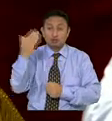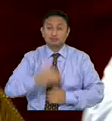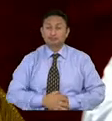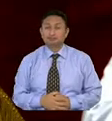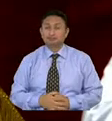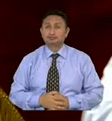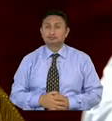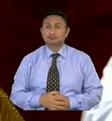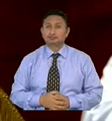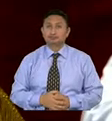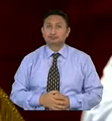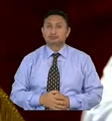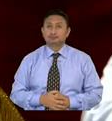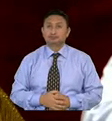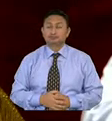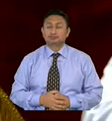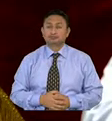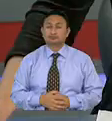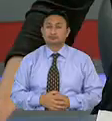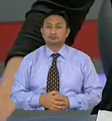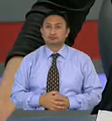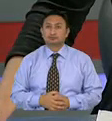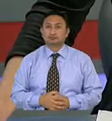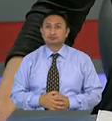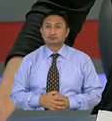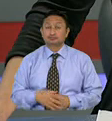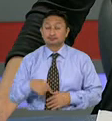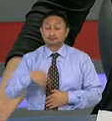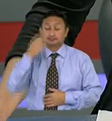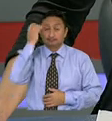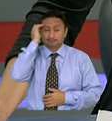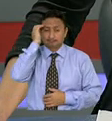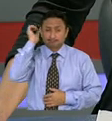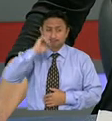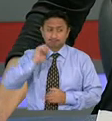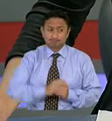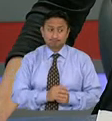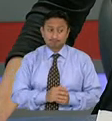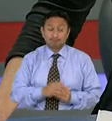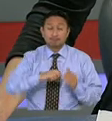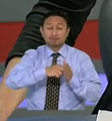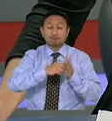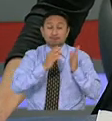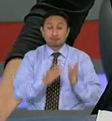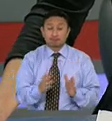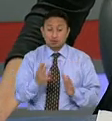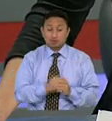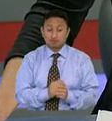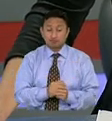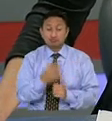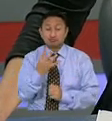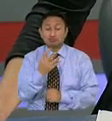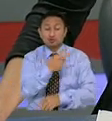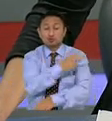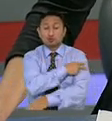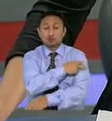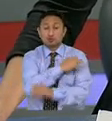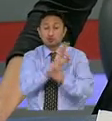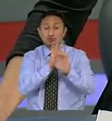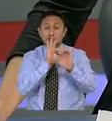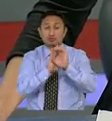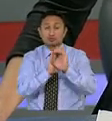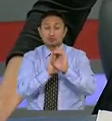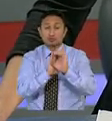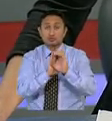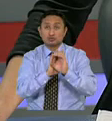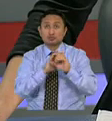informó Héctor Romero. Hay preocupación por la ausencia del Contralor. Los cuatro vocales del Consejo de Participación